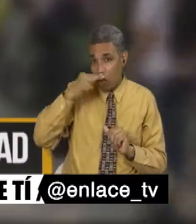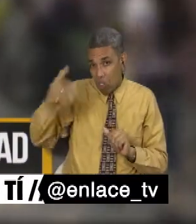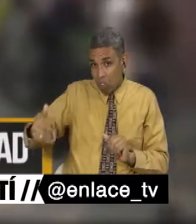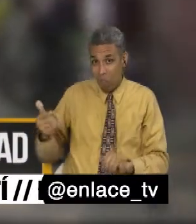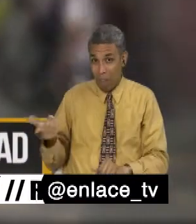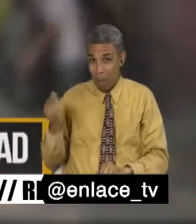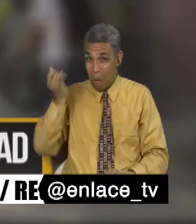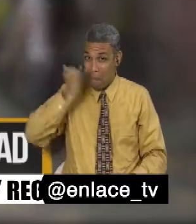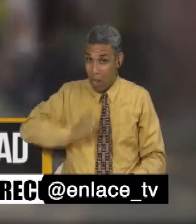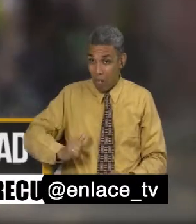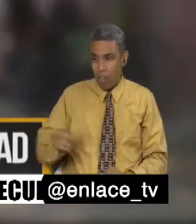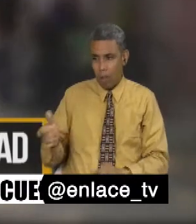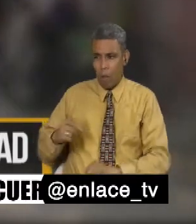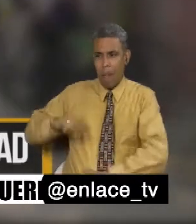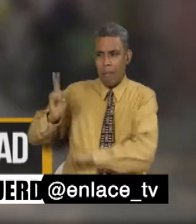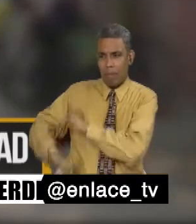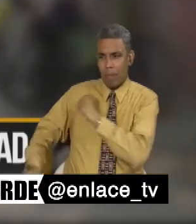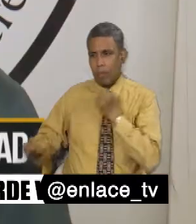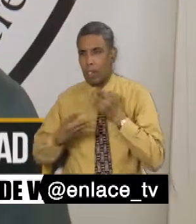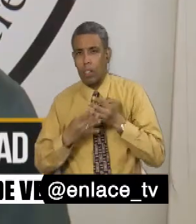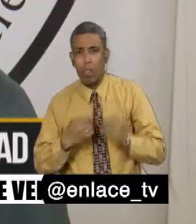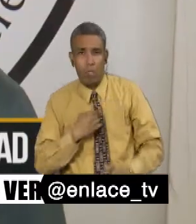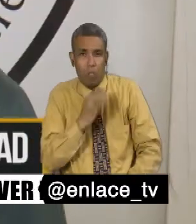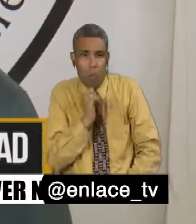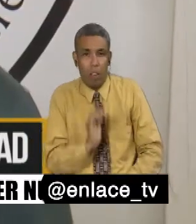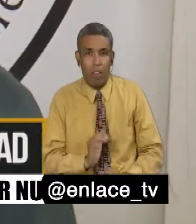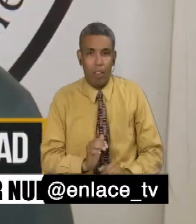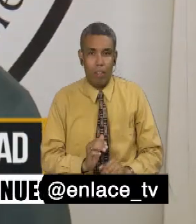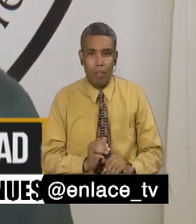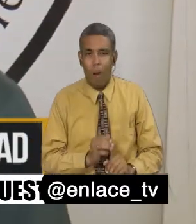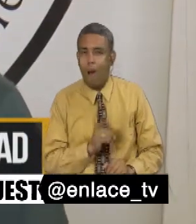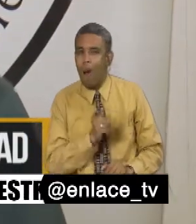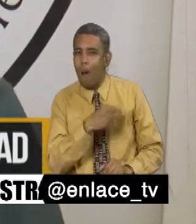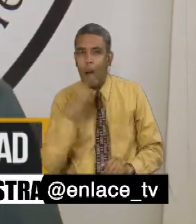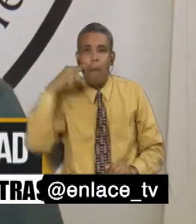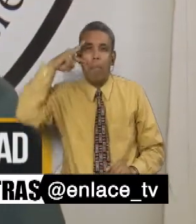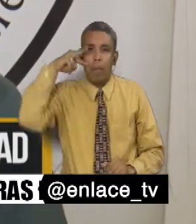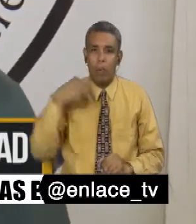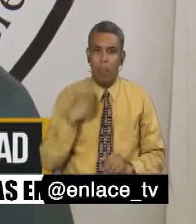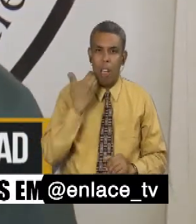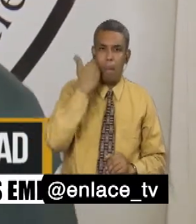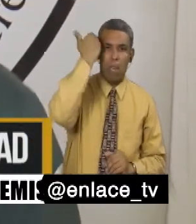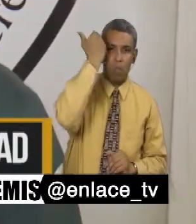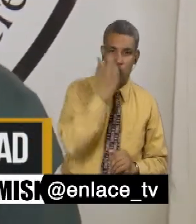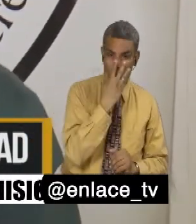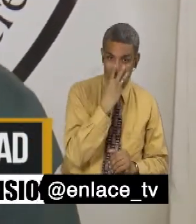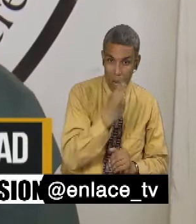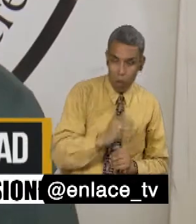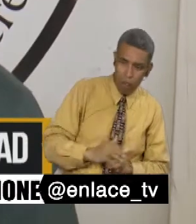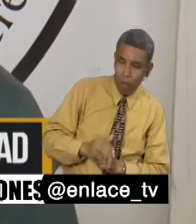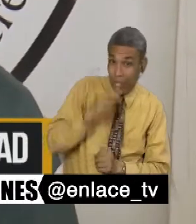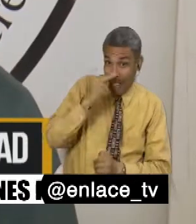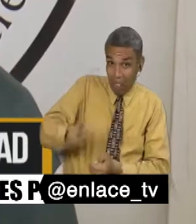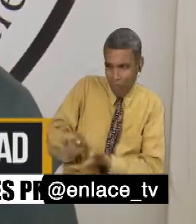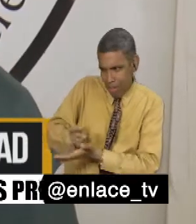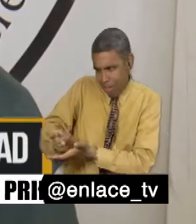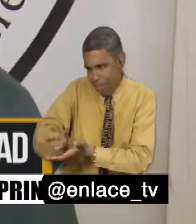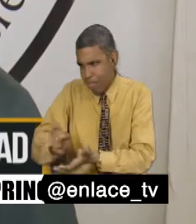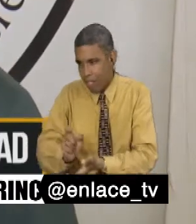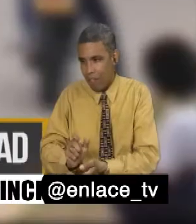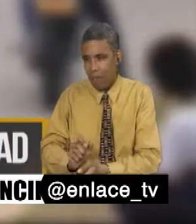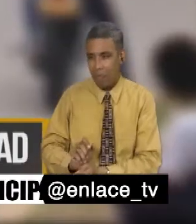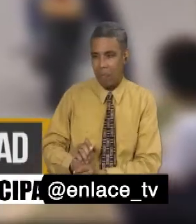tal. Igualmente eso hace parte también de todo un entramado de investigación que se debe hacer desde los